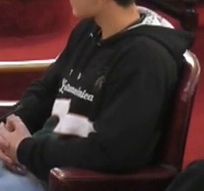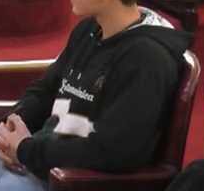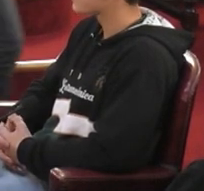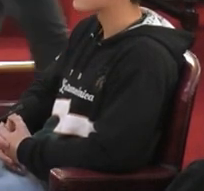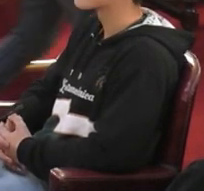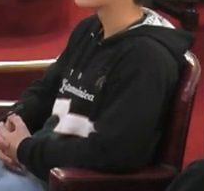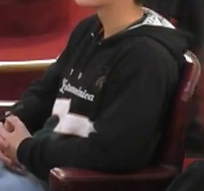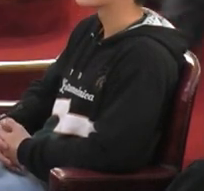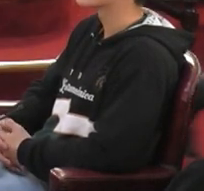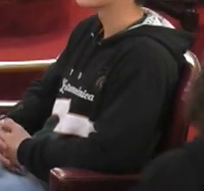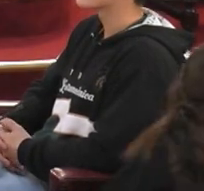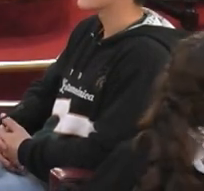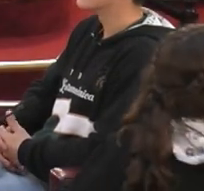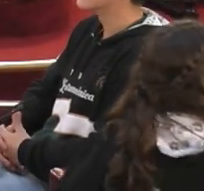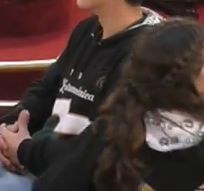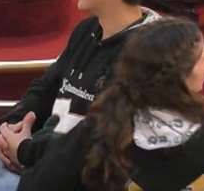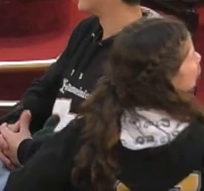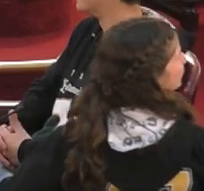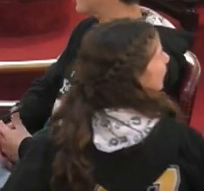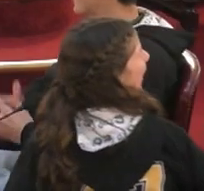Diputado Maximiliano Vicentín.